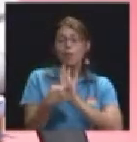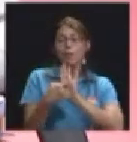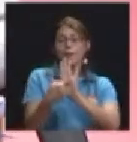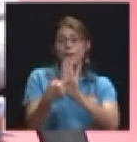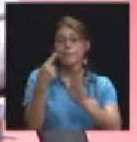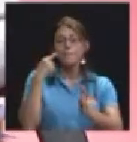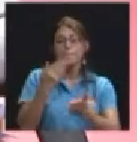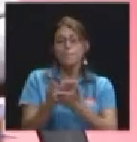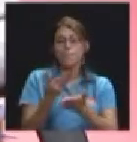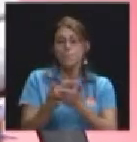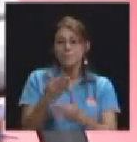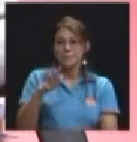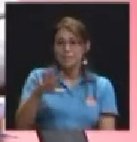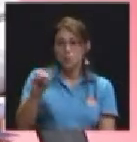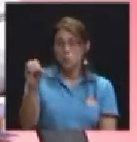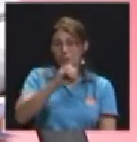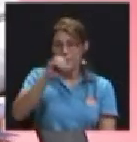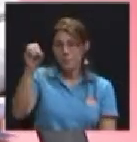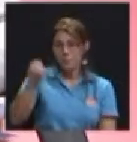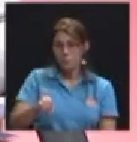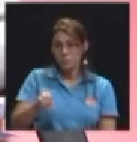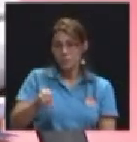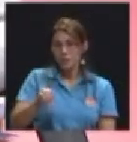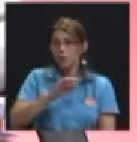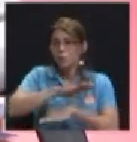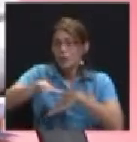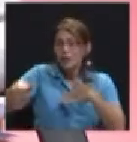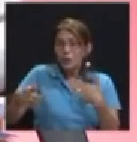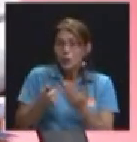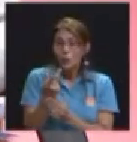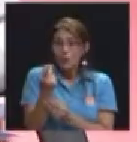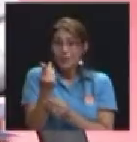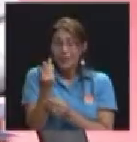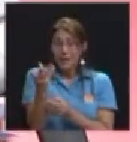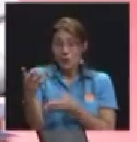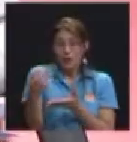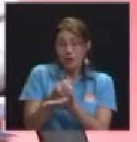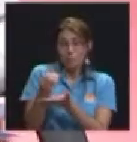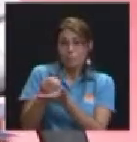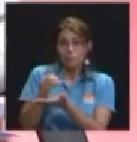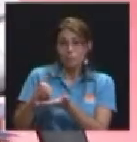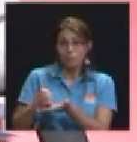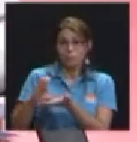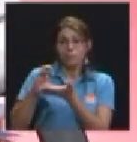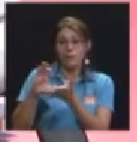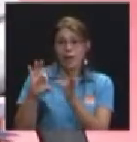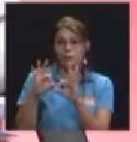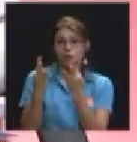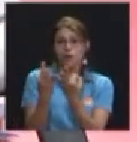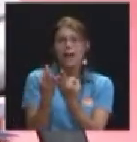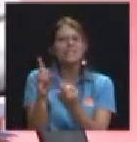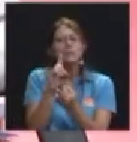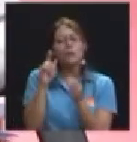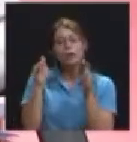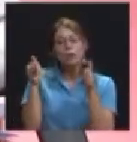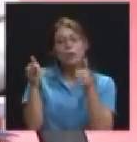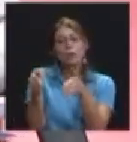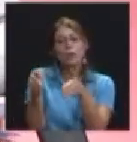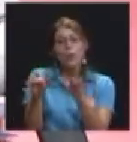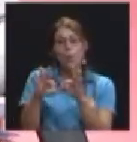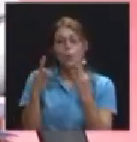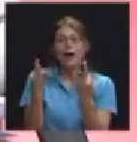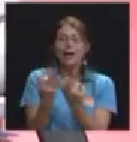50% del ingreso total de los hogares está concentrado en los hogares de más altos ingresos, que son el